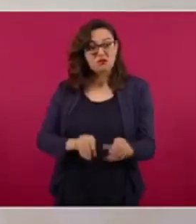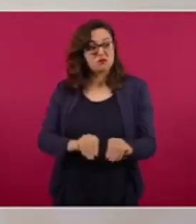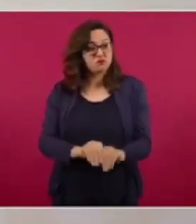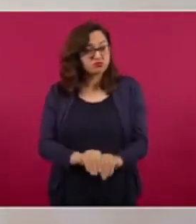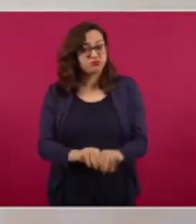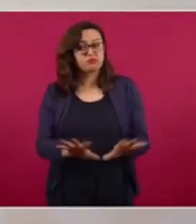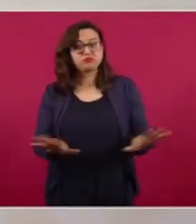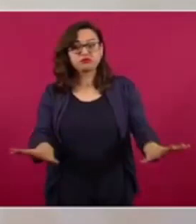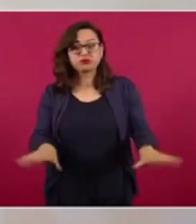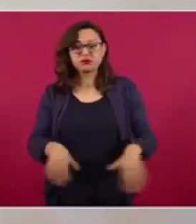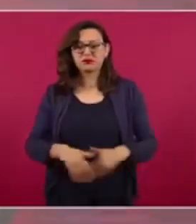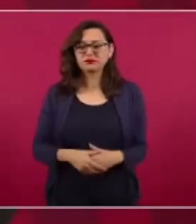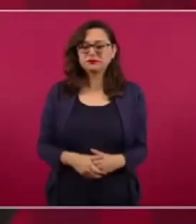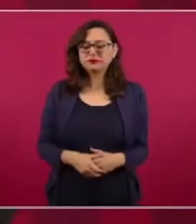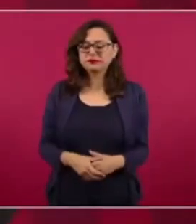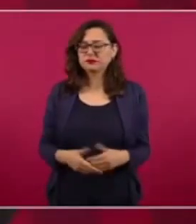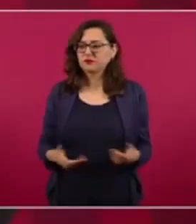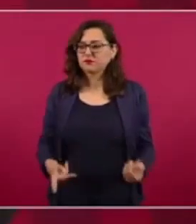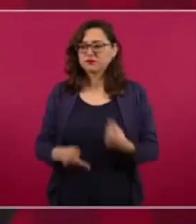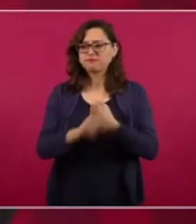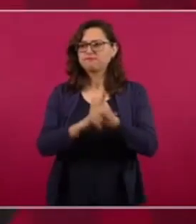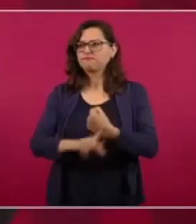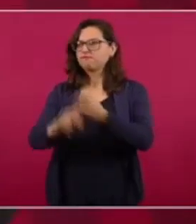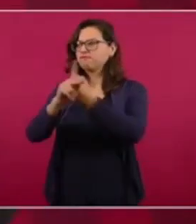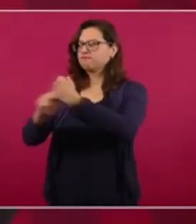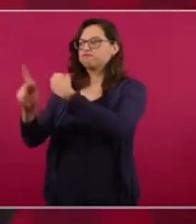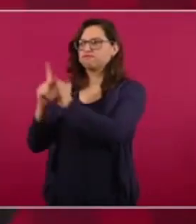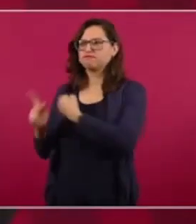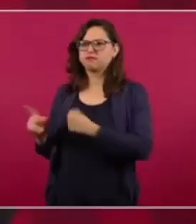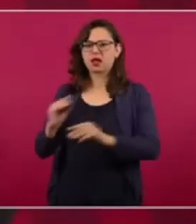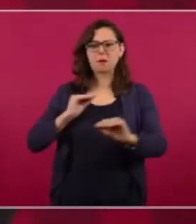y olvidamos a nuestros pueblos,